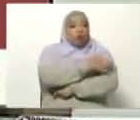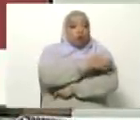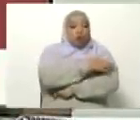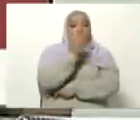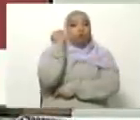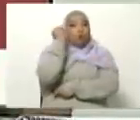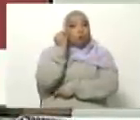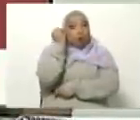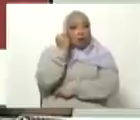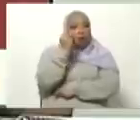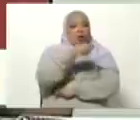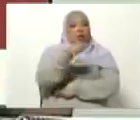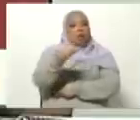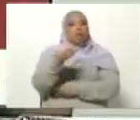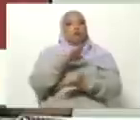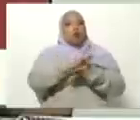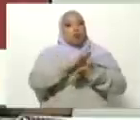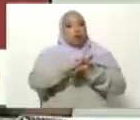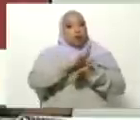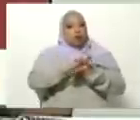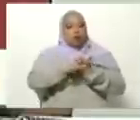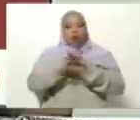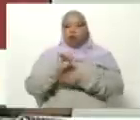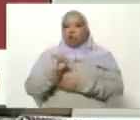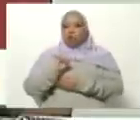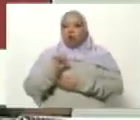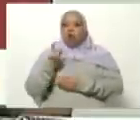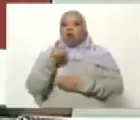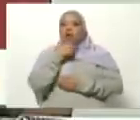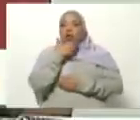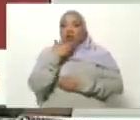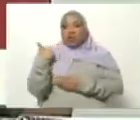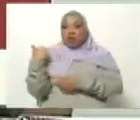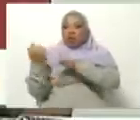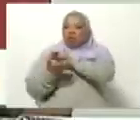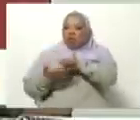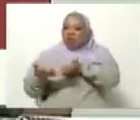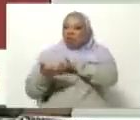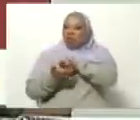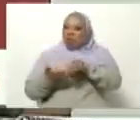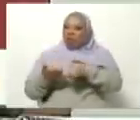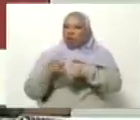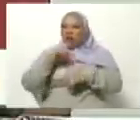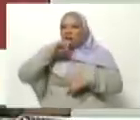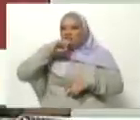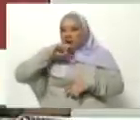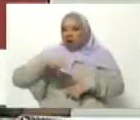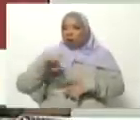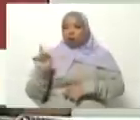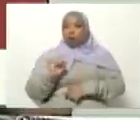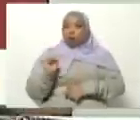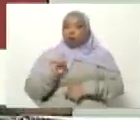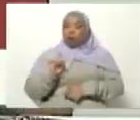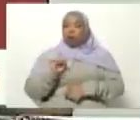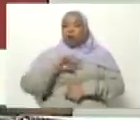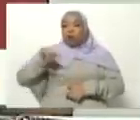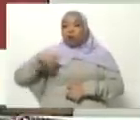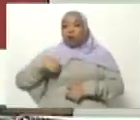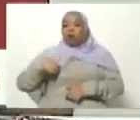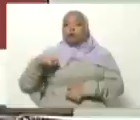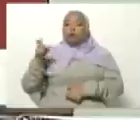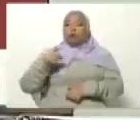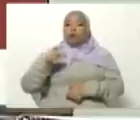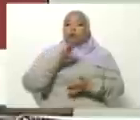Con respecto a la plataforma unitaria está pidiendo elecciones, será entre ellos. Ellos requieren unas elecciones libres en verdad entre